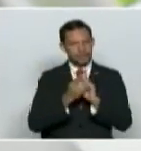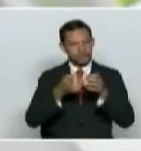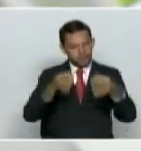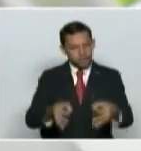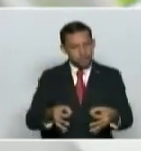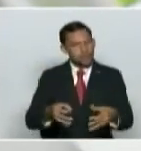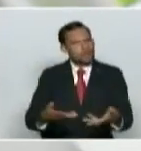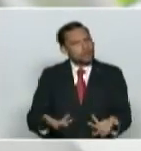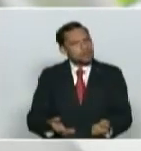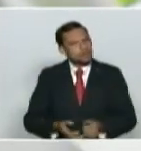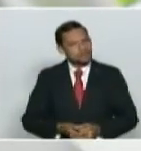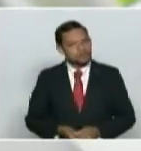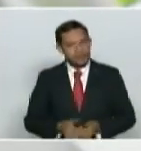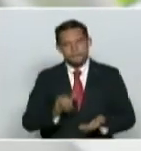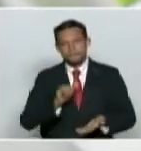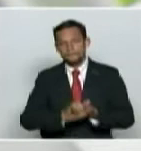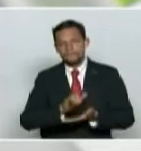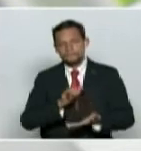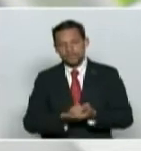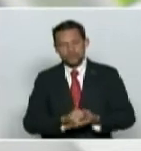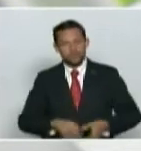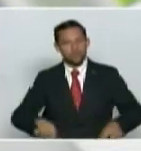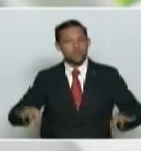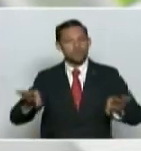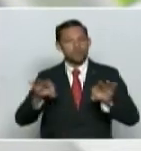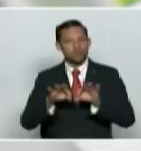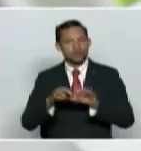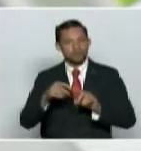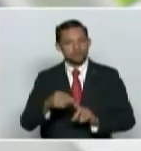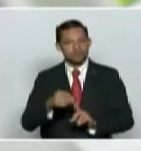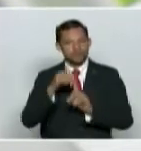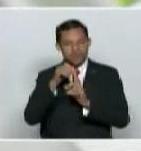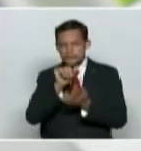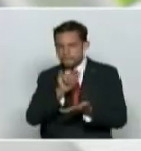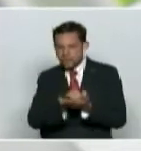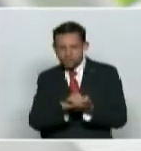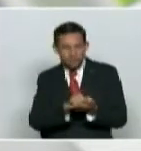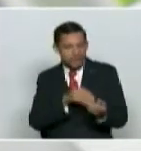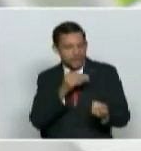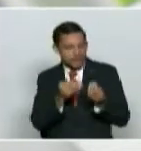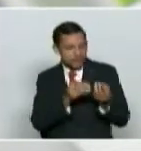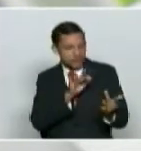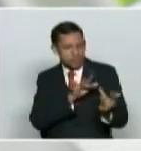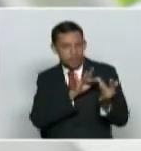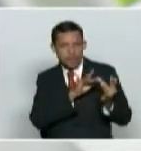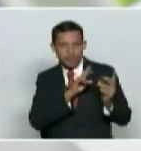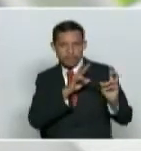Por eso mi pase tampoco puede ser el mismo.